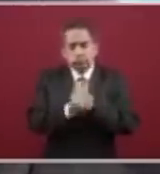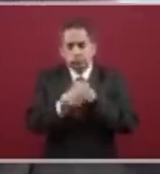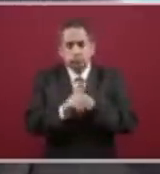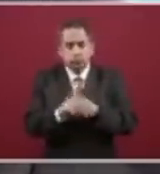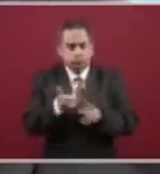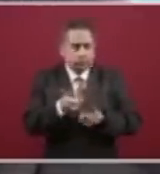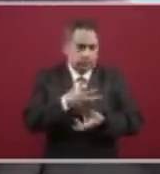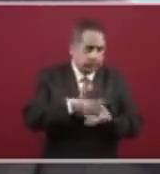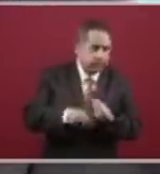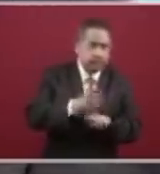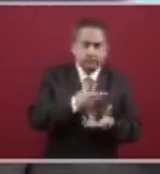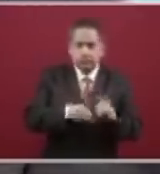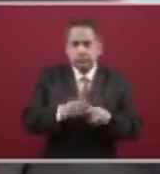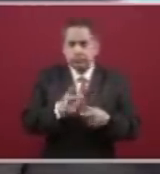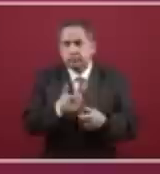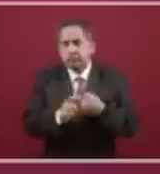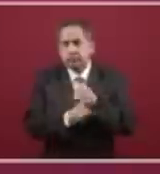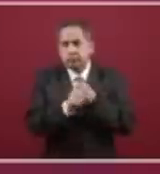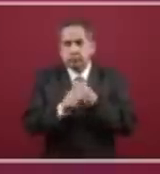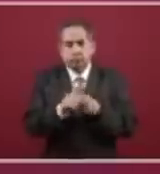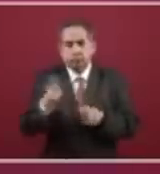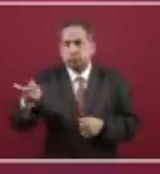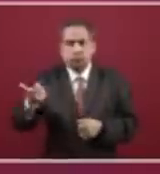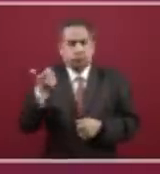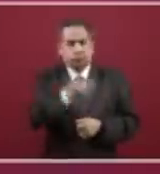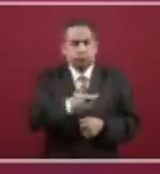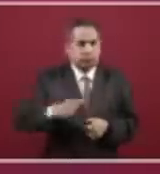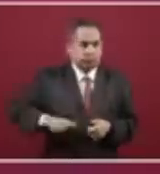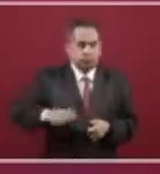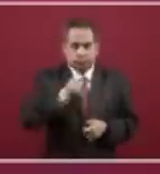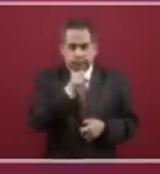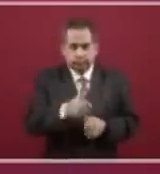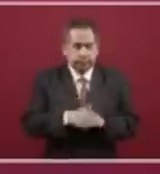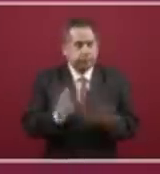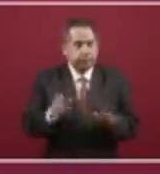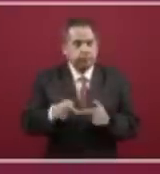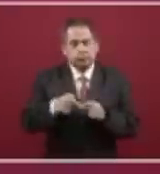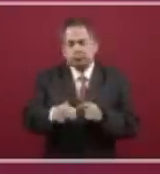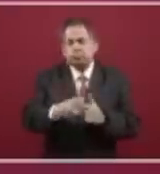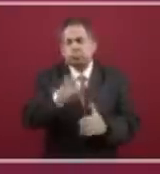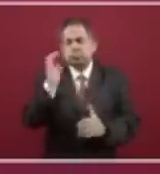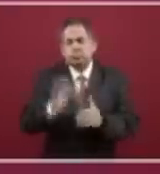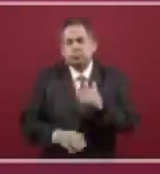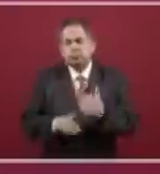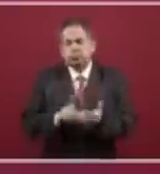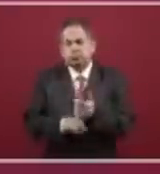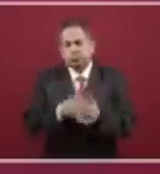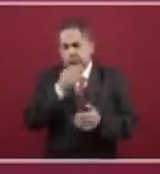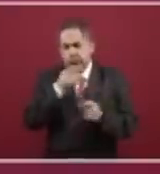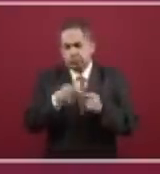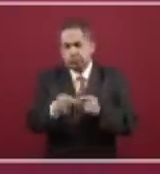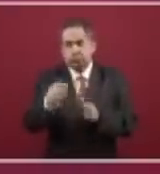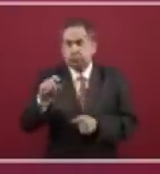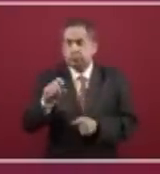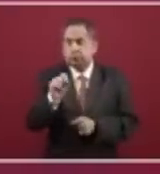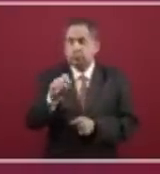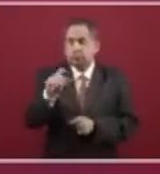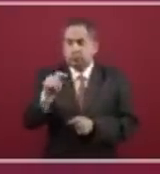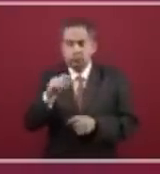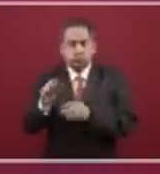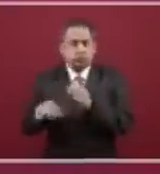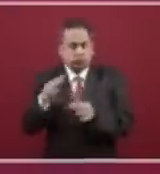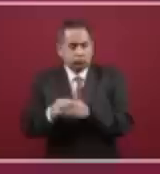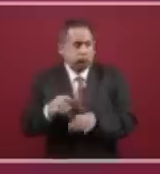y de problemas de liquidez pero se terminará inmediatamente la secretaria de cumplido con todo